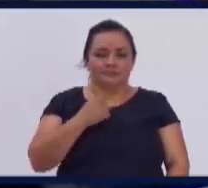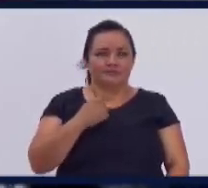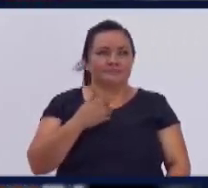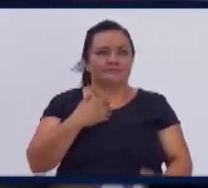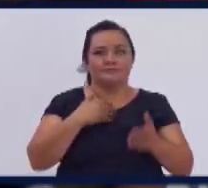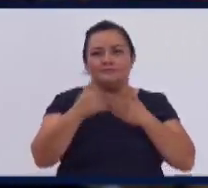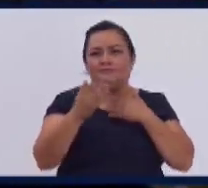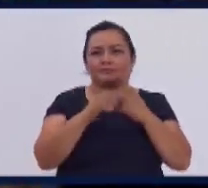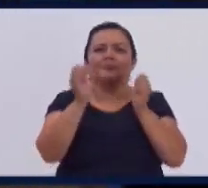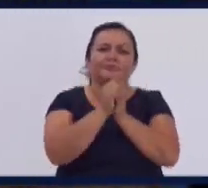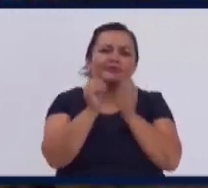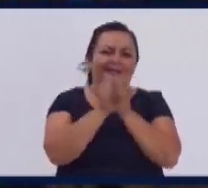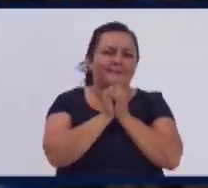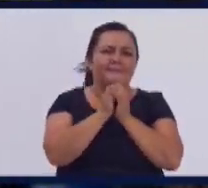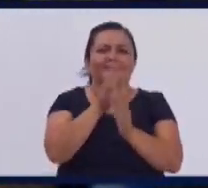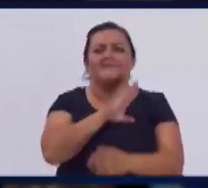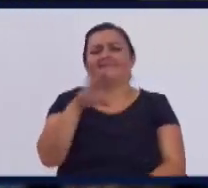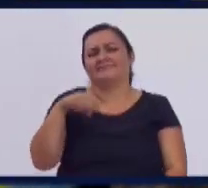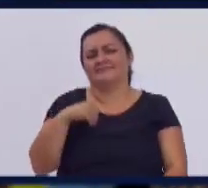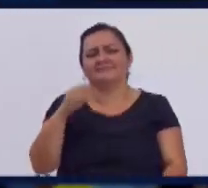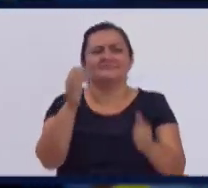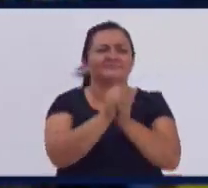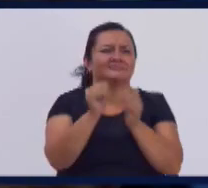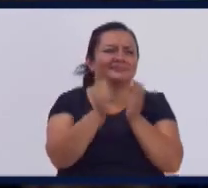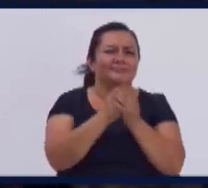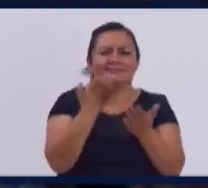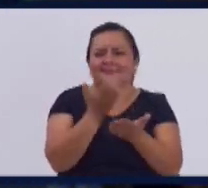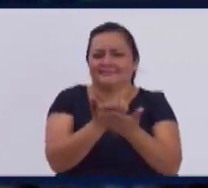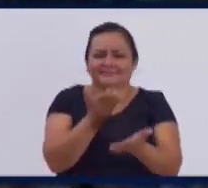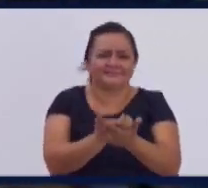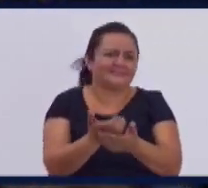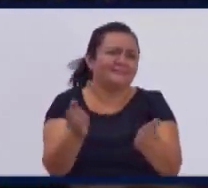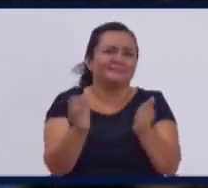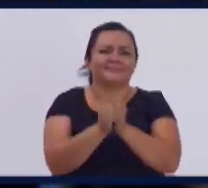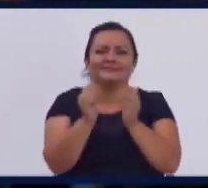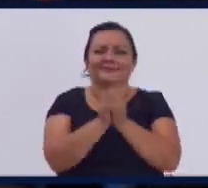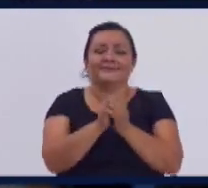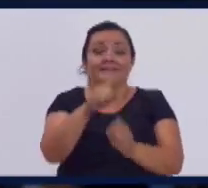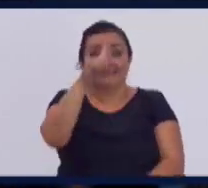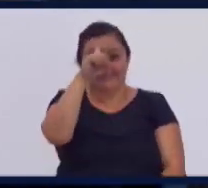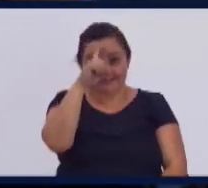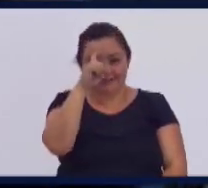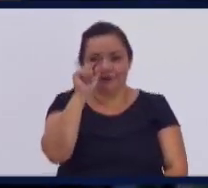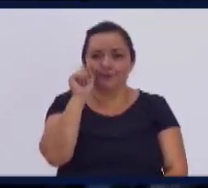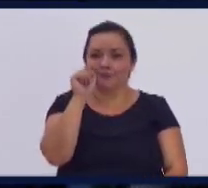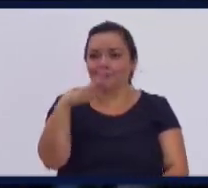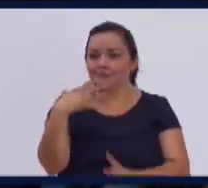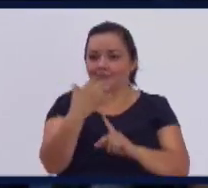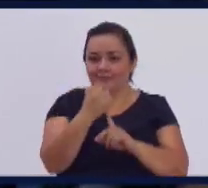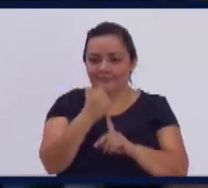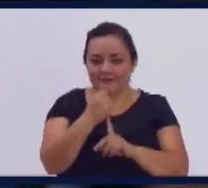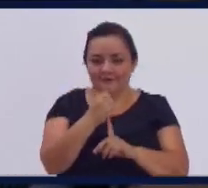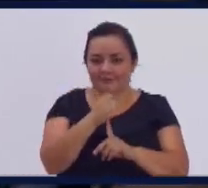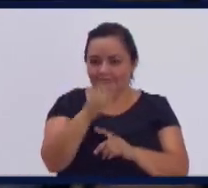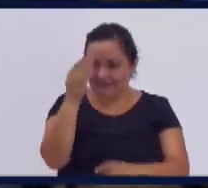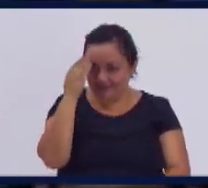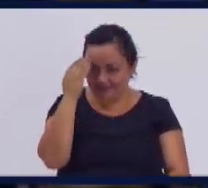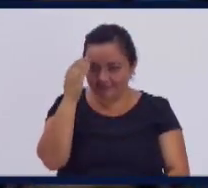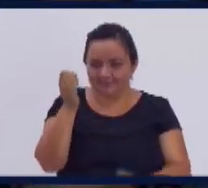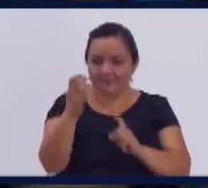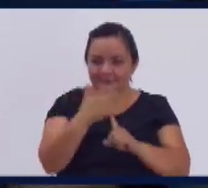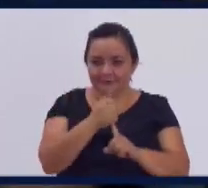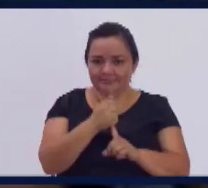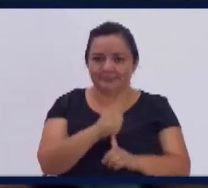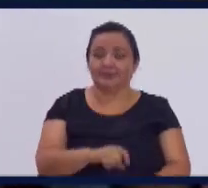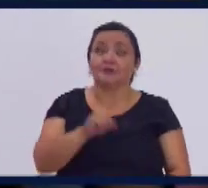en qué área sea, si es el área de familia, si es el área de las finanzas, si es el área del empleo, tiene un propósito. ¿Y sabes cuál es el